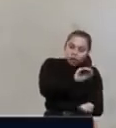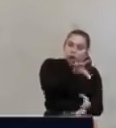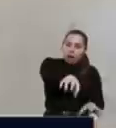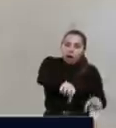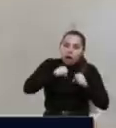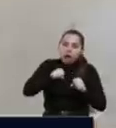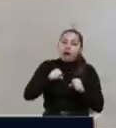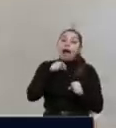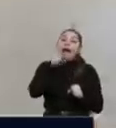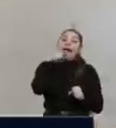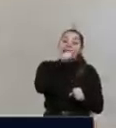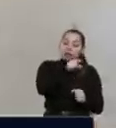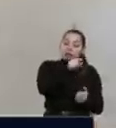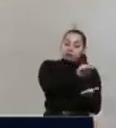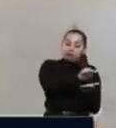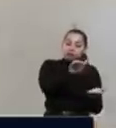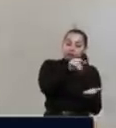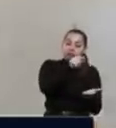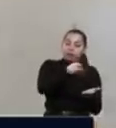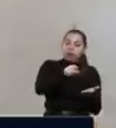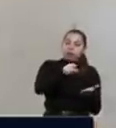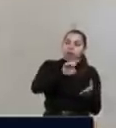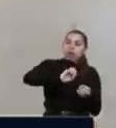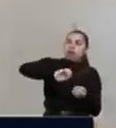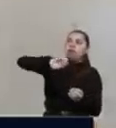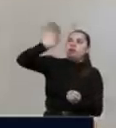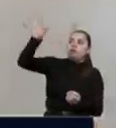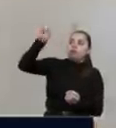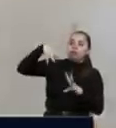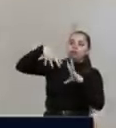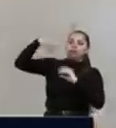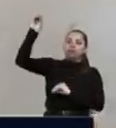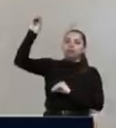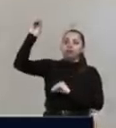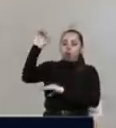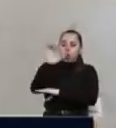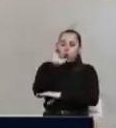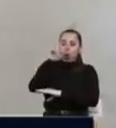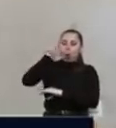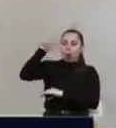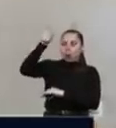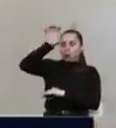ese cargamento logra salir del país.